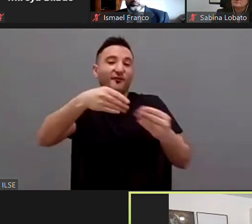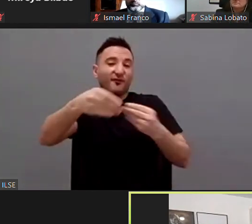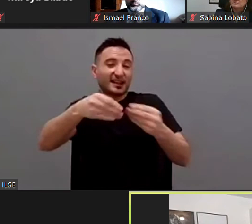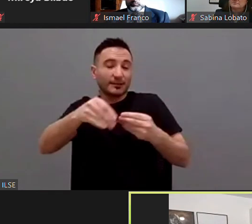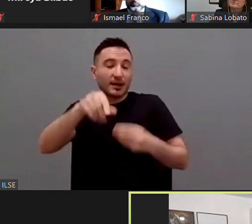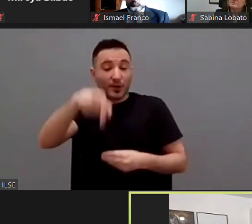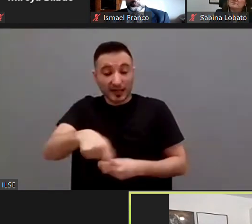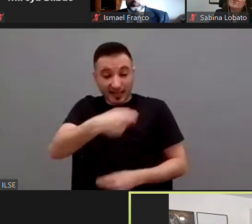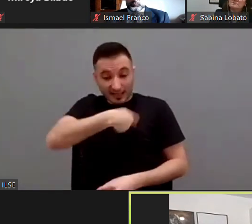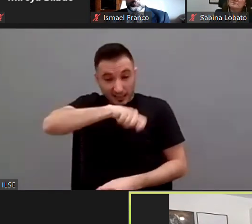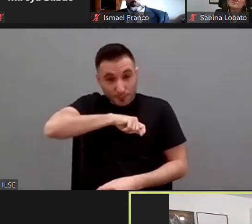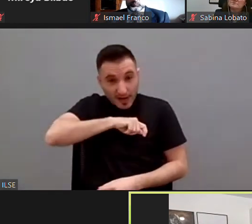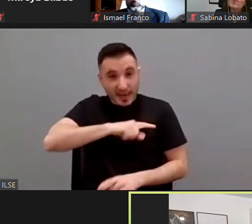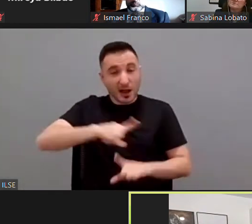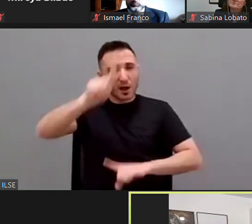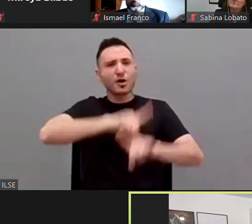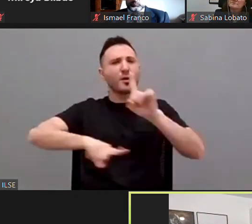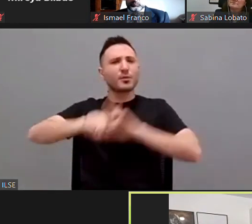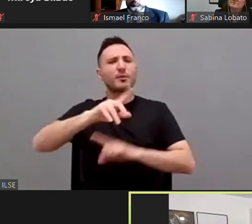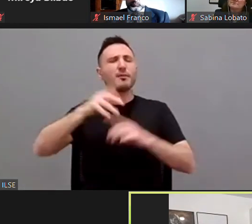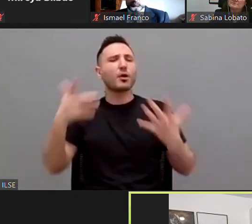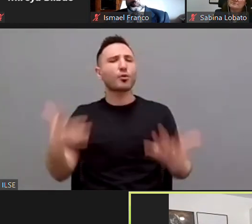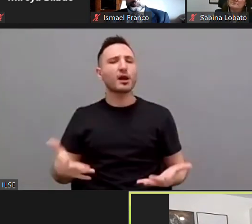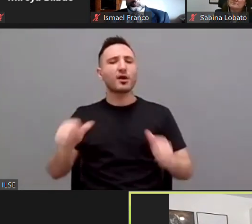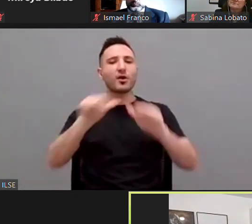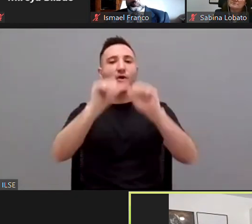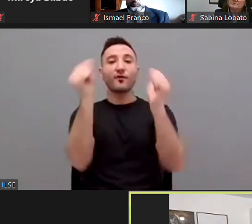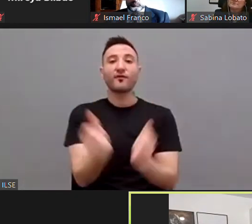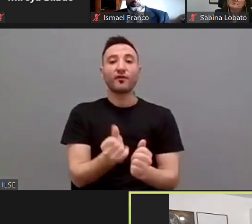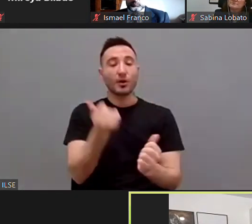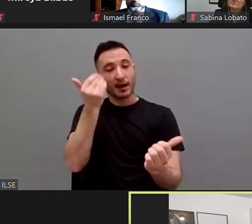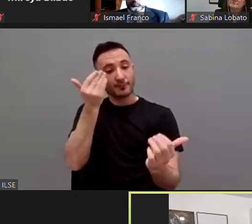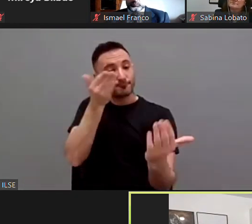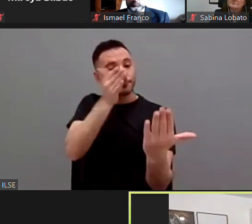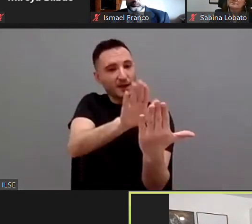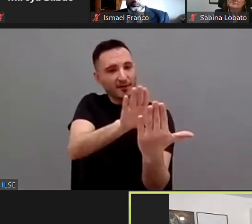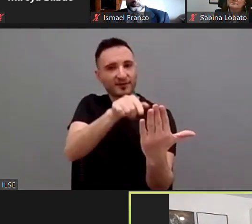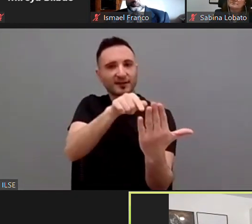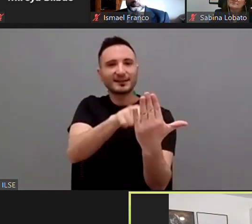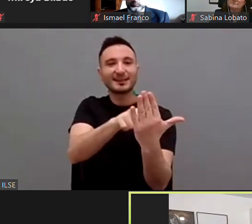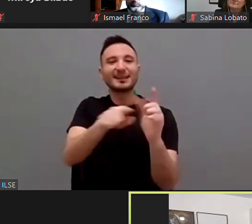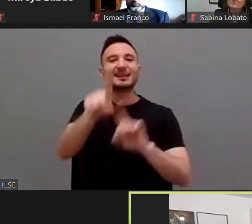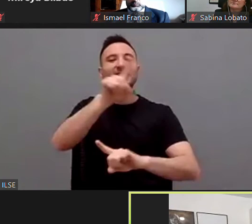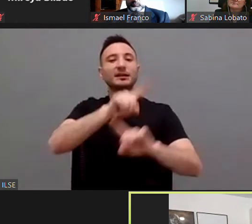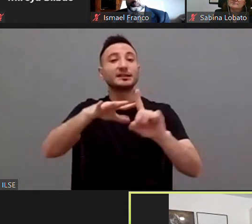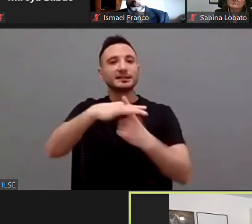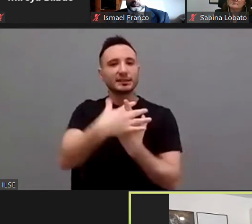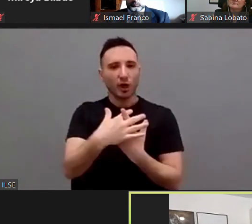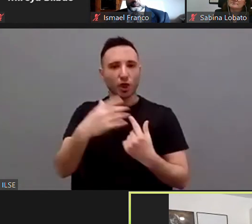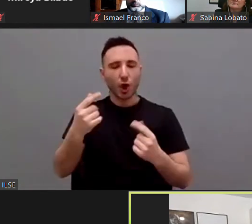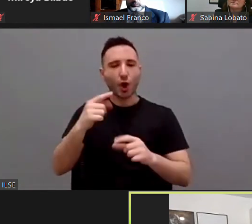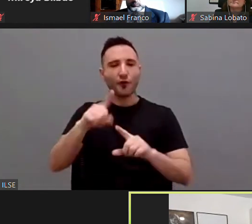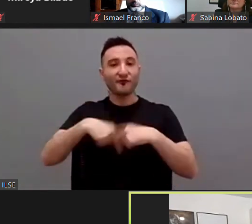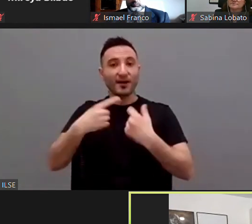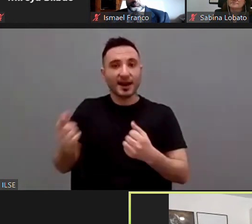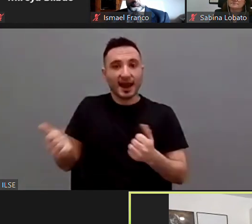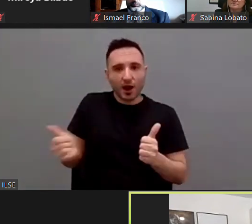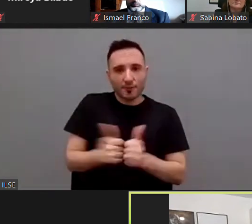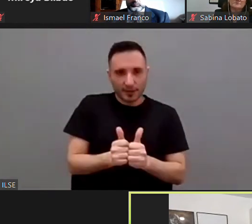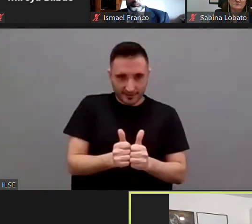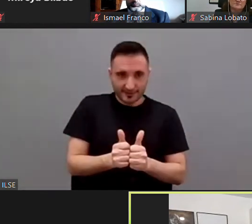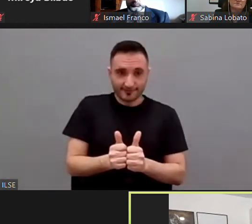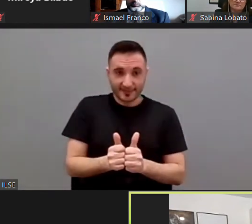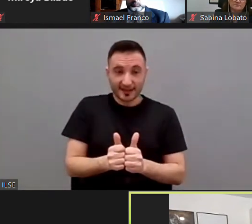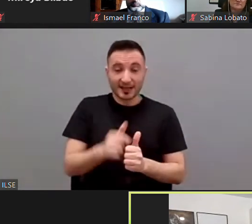España tenemos que cambiar el modo de enfrentarnos a la conciliación. Tenemos que empezar a trabajar en políticas transversales que afecten a la